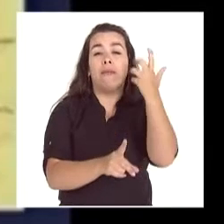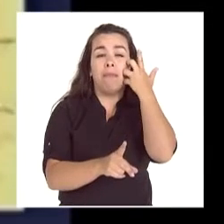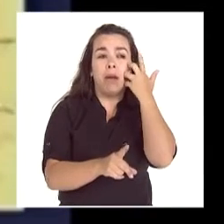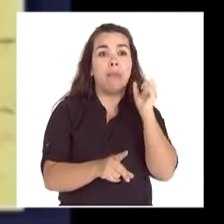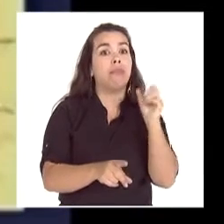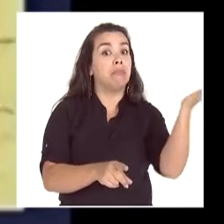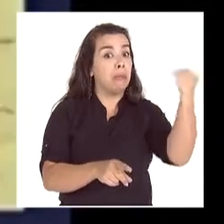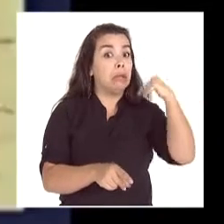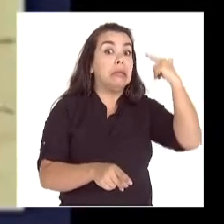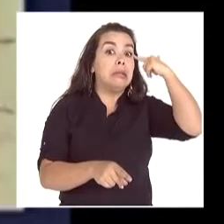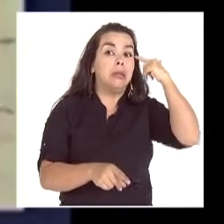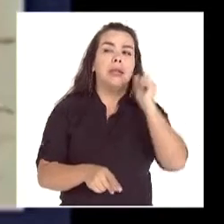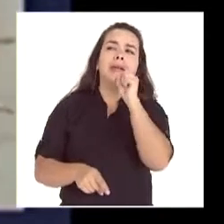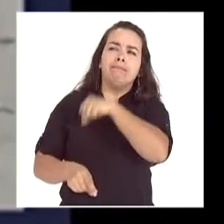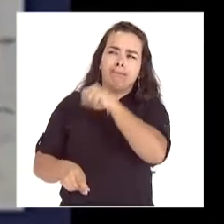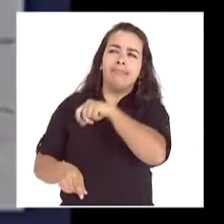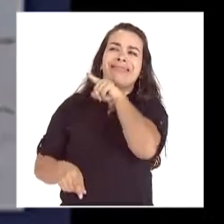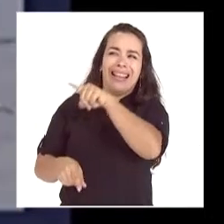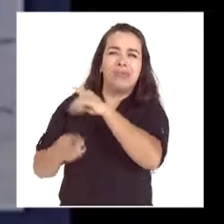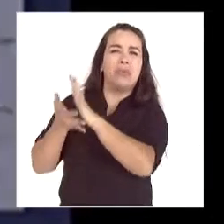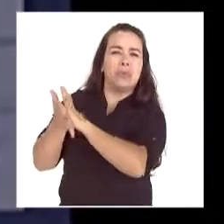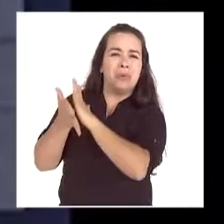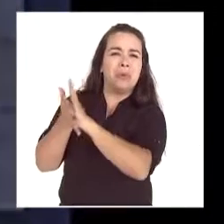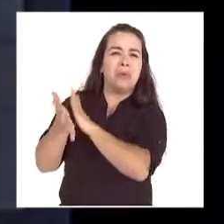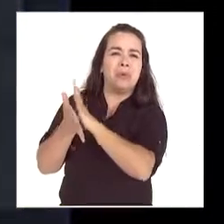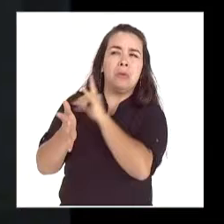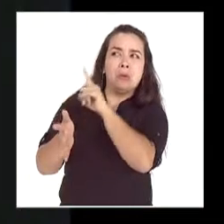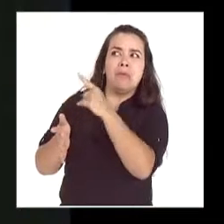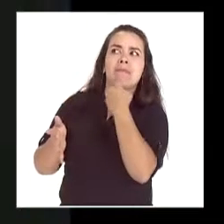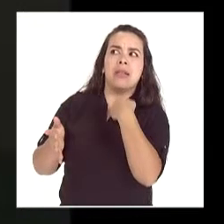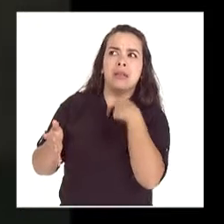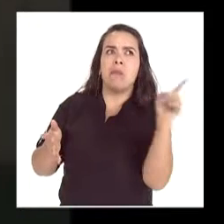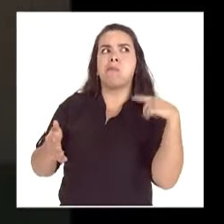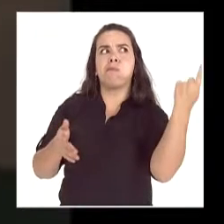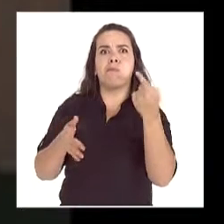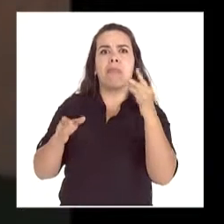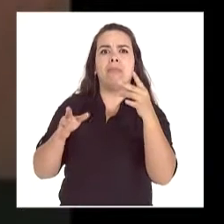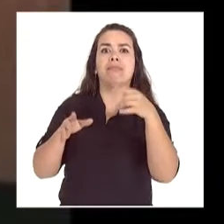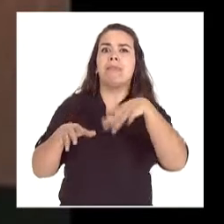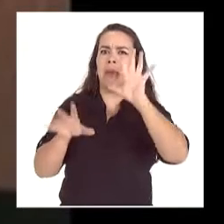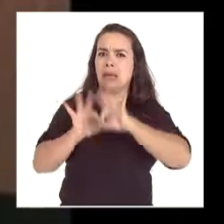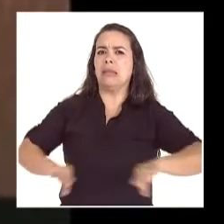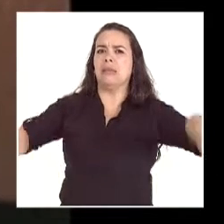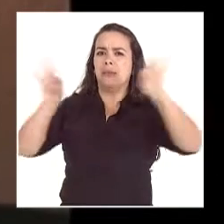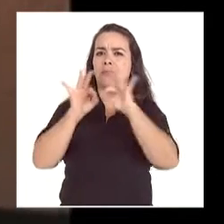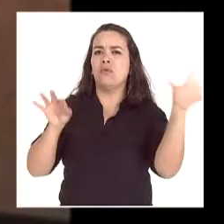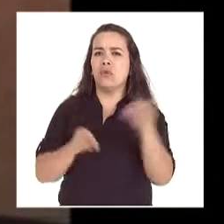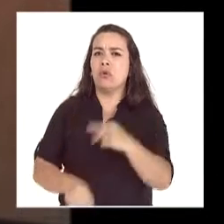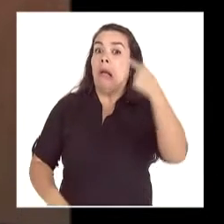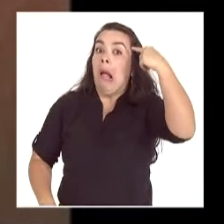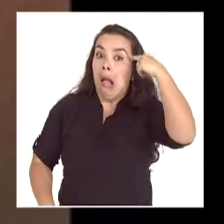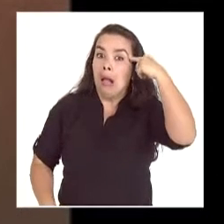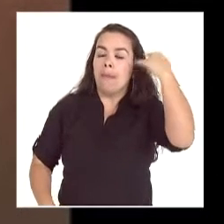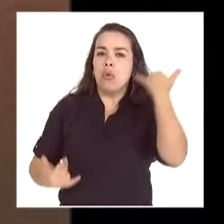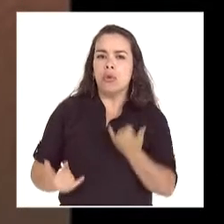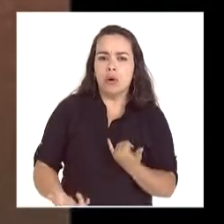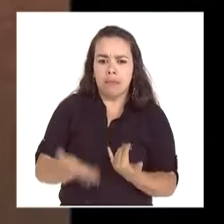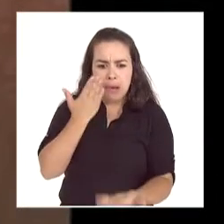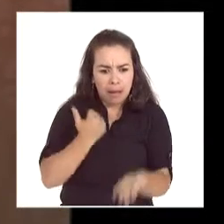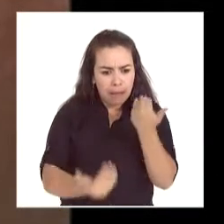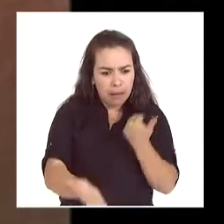una aseveración bastante importante la que haces, toda vez que con el tiempo